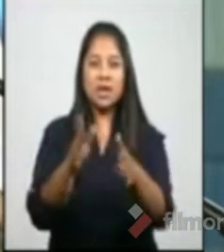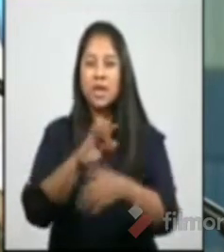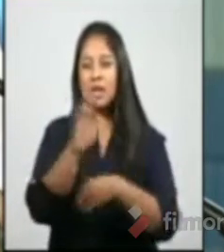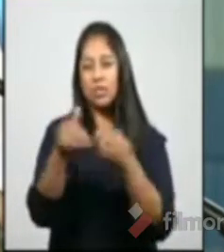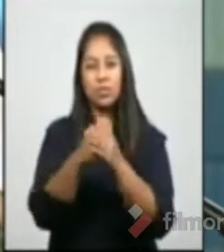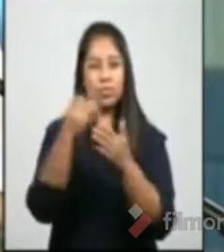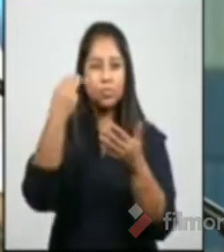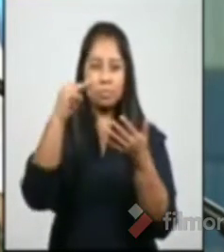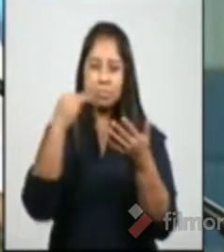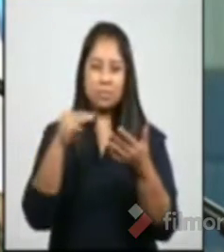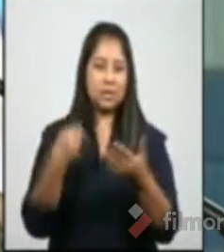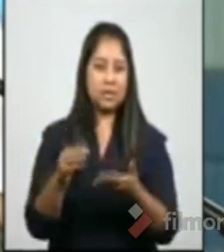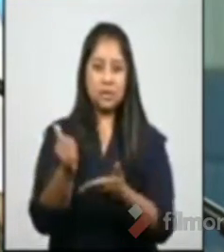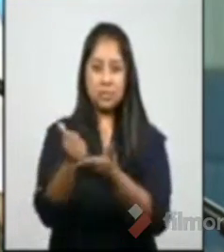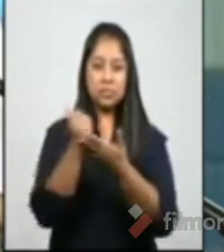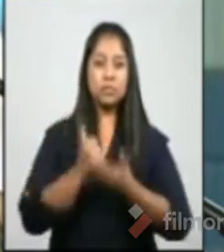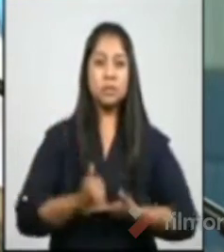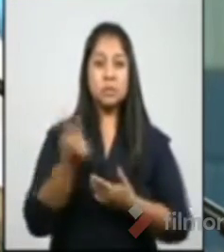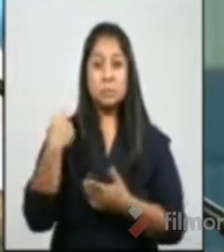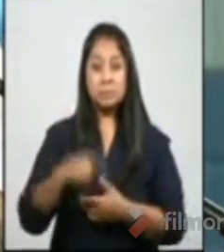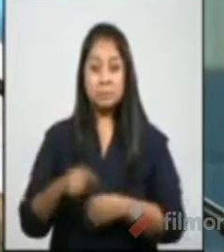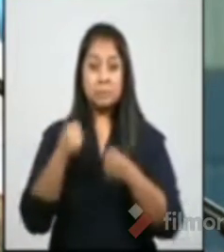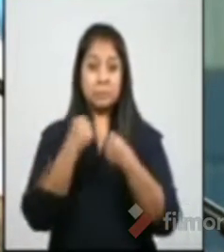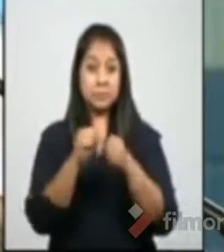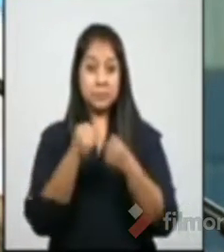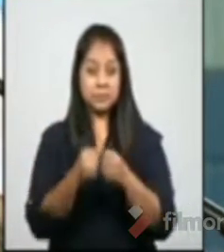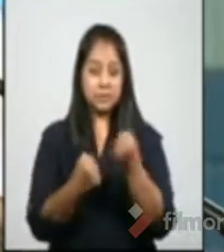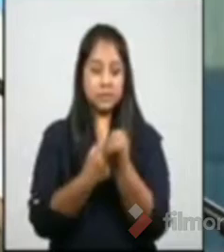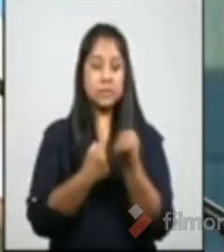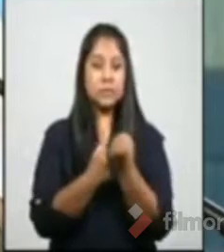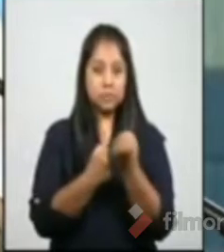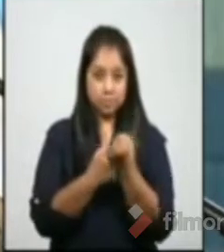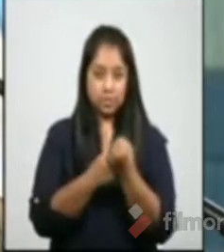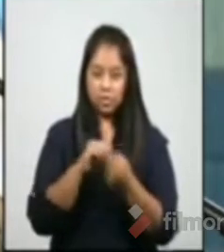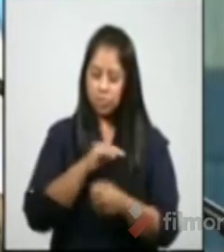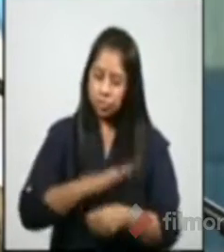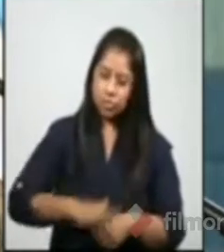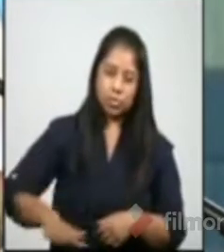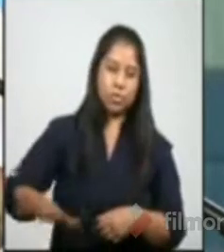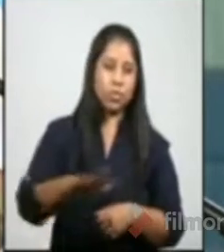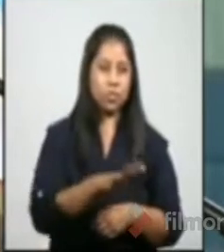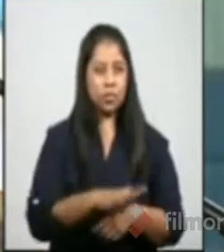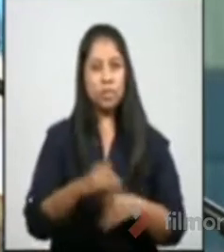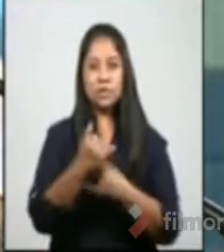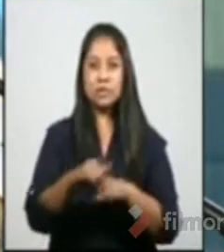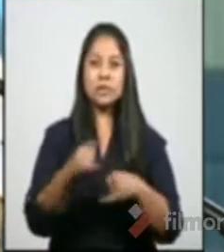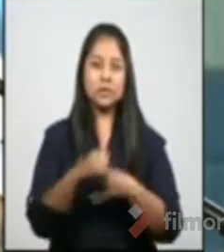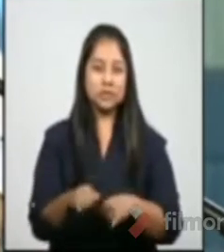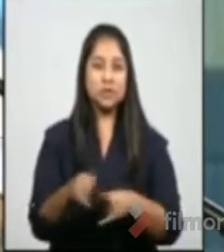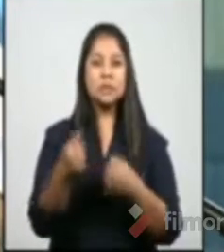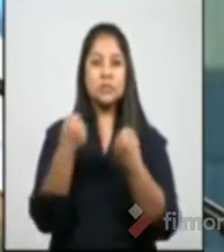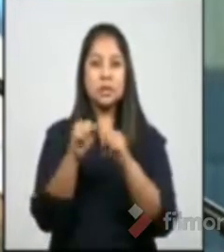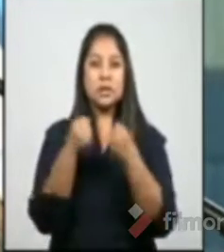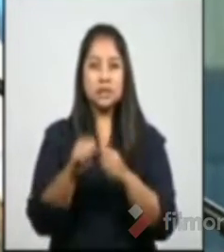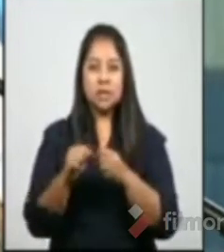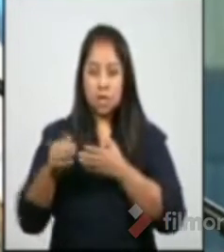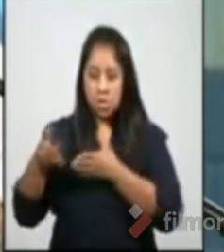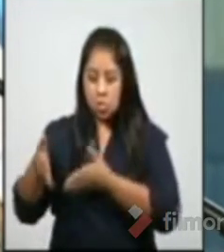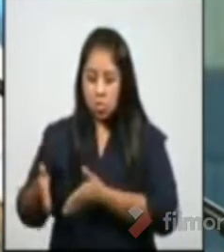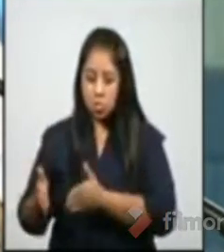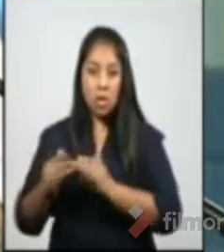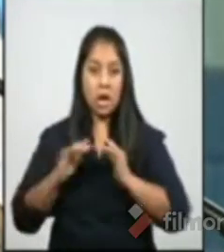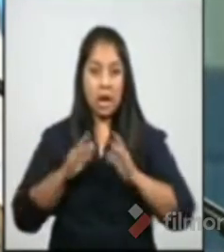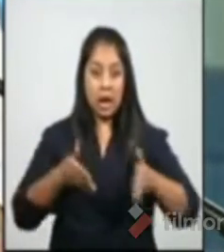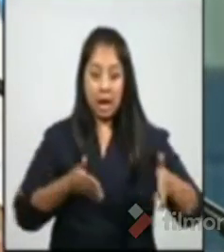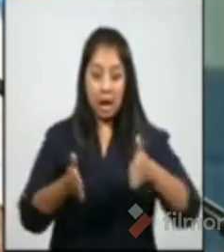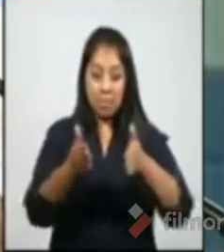que nos ayudaron para lograr ese apoyo, en todos los ingenieros que estaban haciendo cunetas en todo